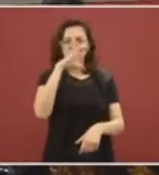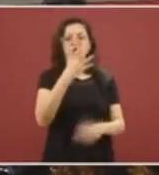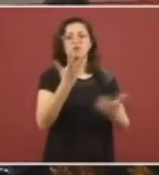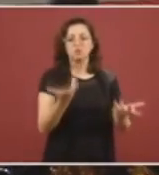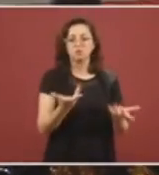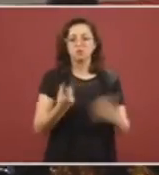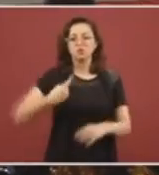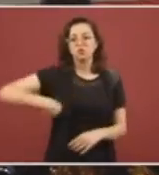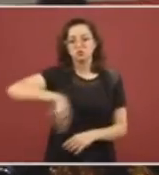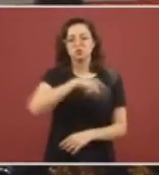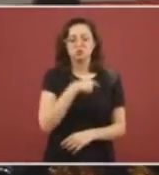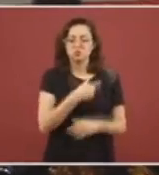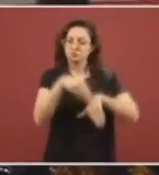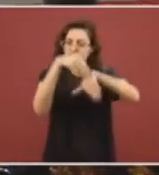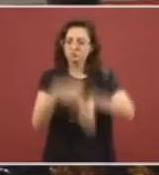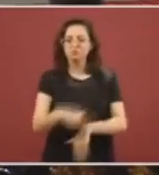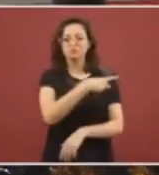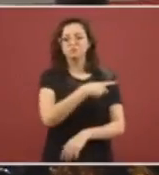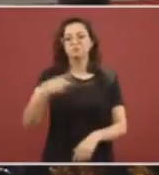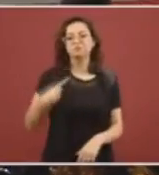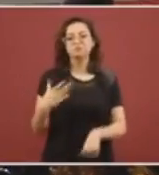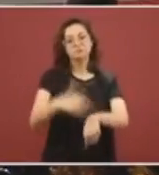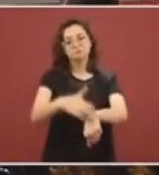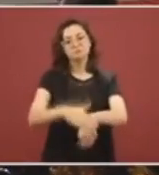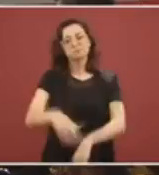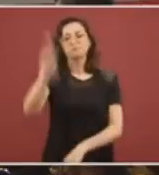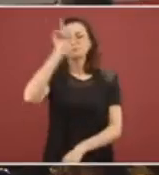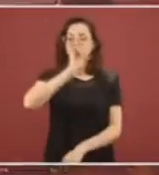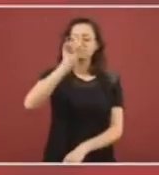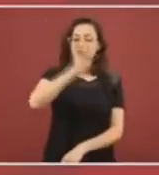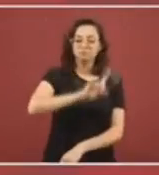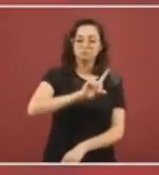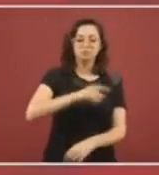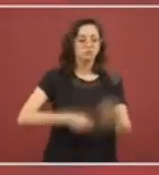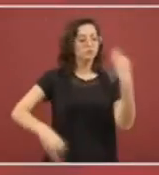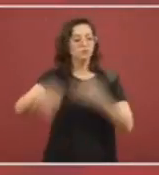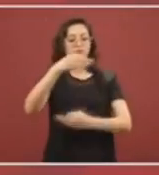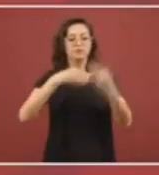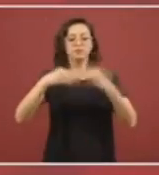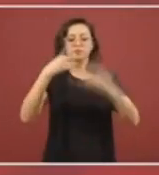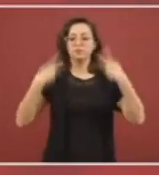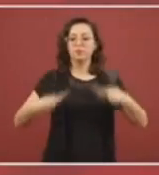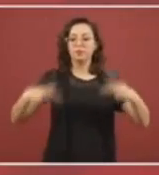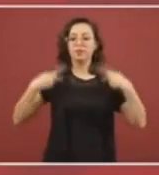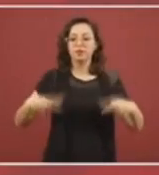la recomendación que estamos haciendo a toda la